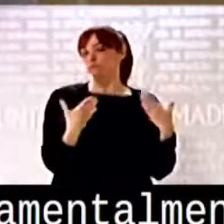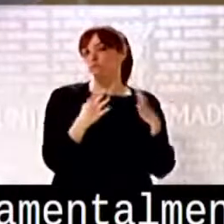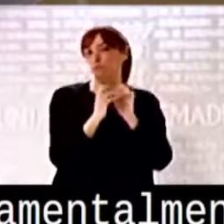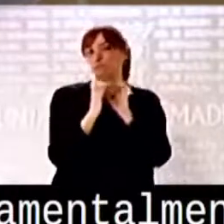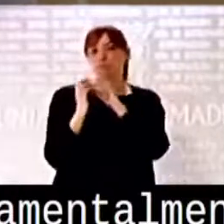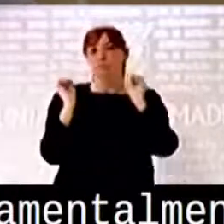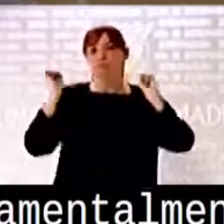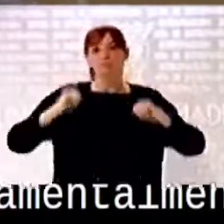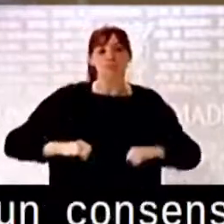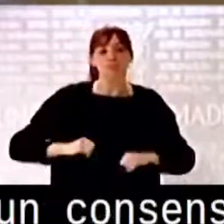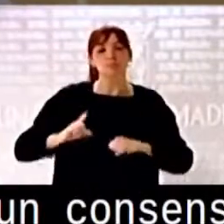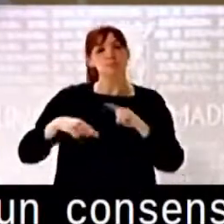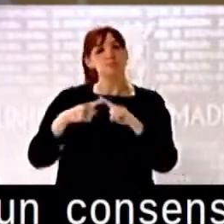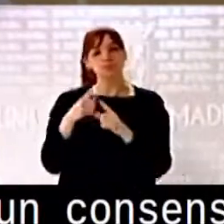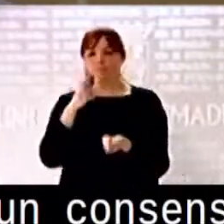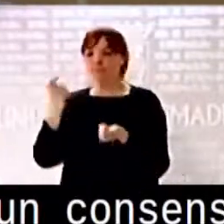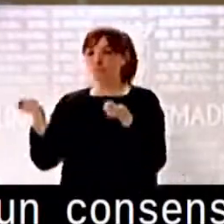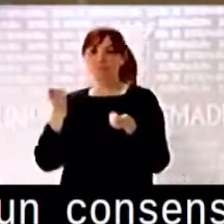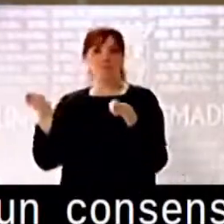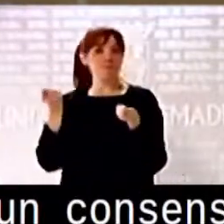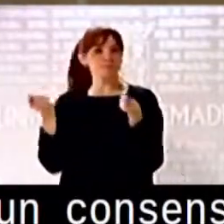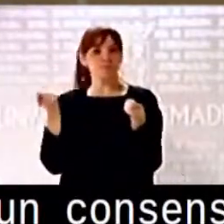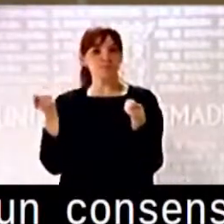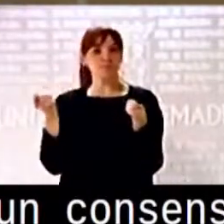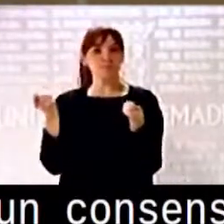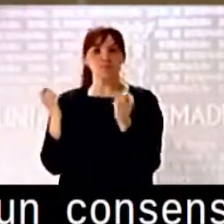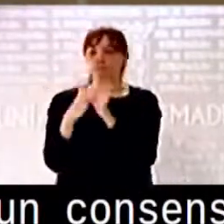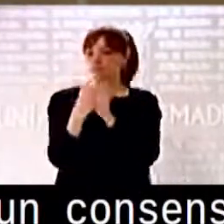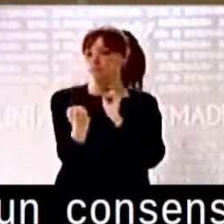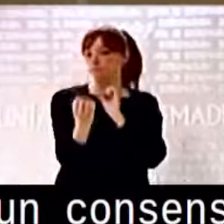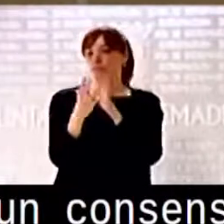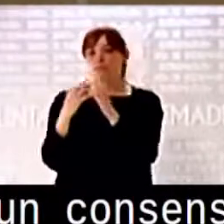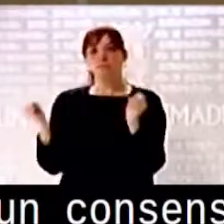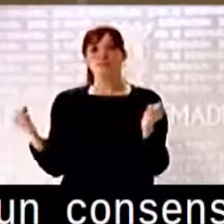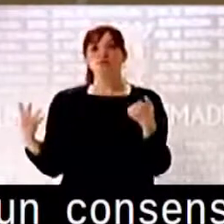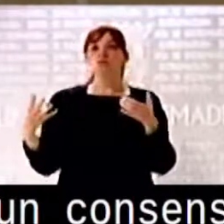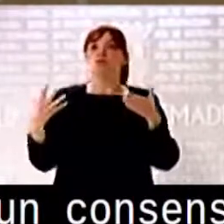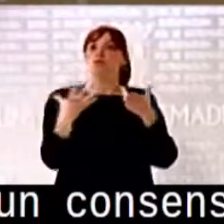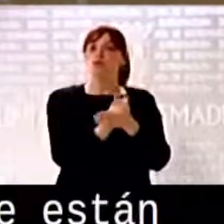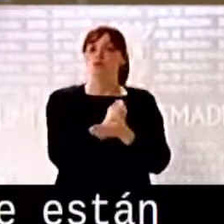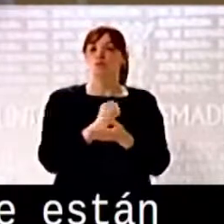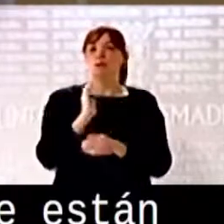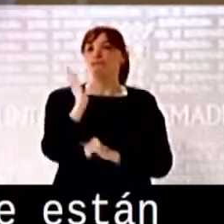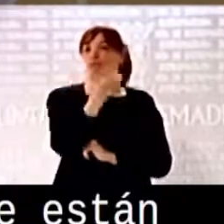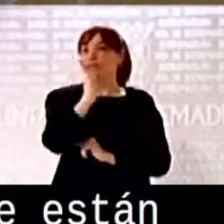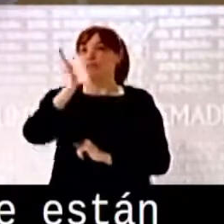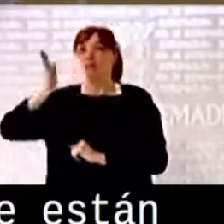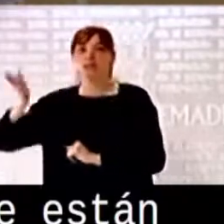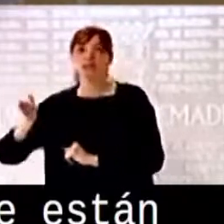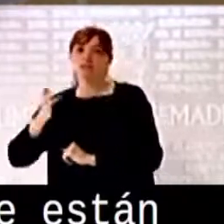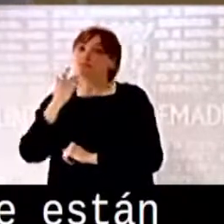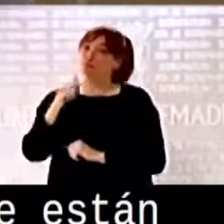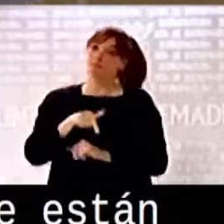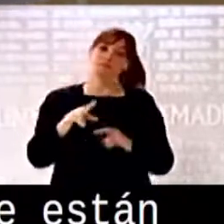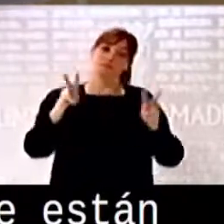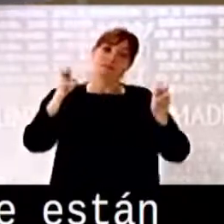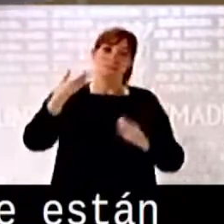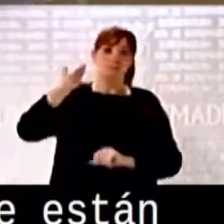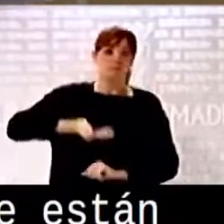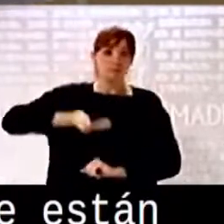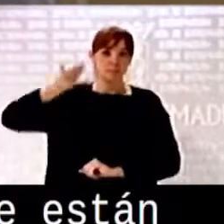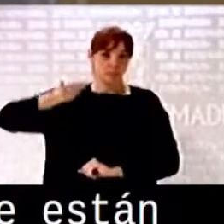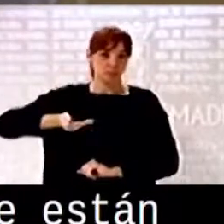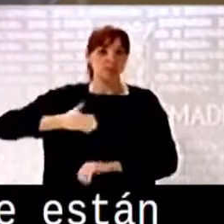un consenso y una coordinación de todos los que están afectados por algo tan